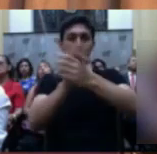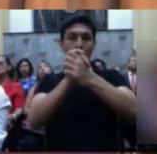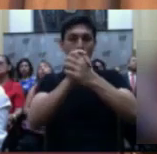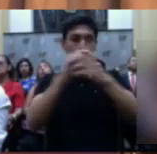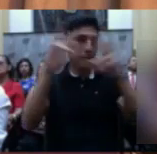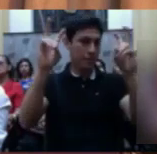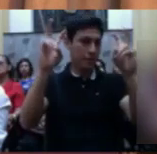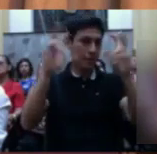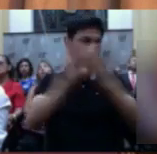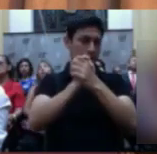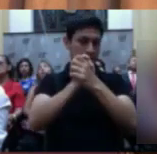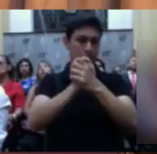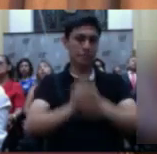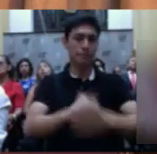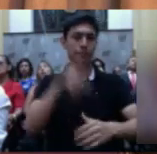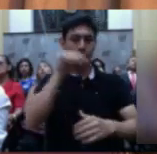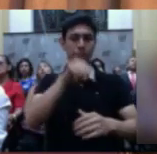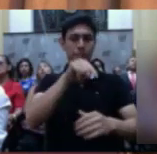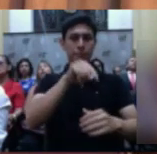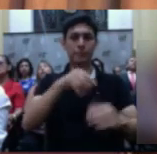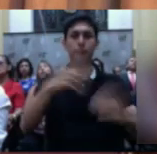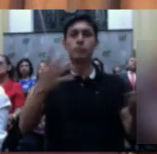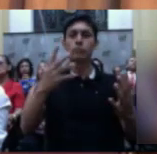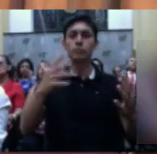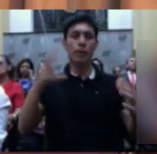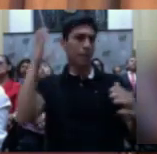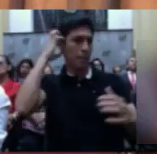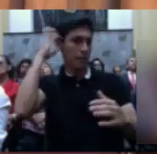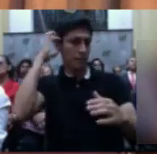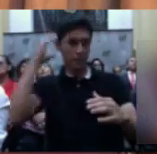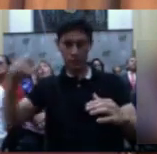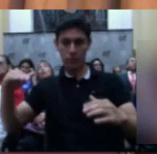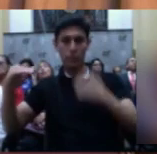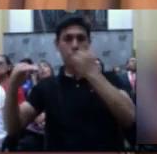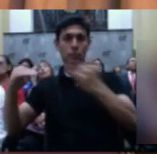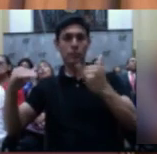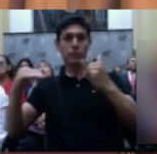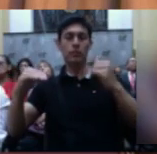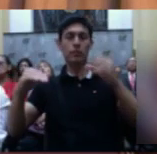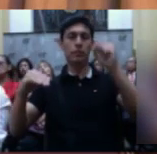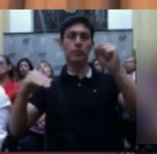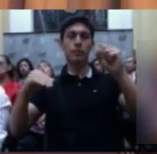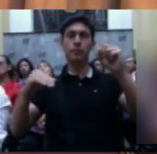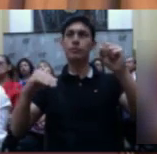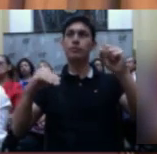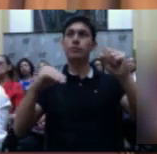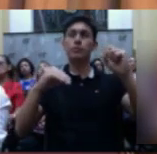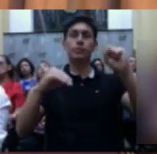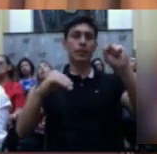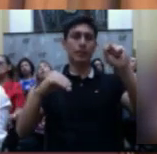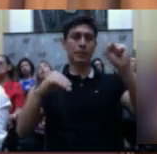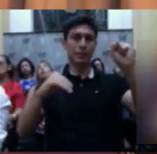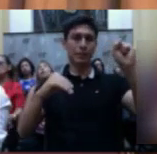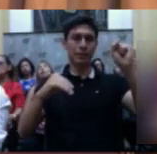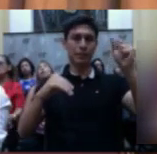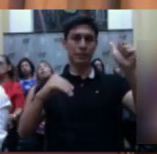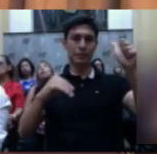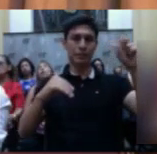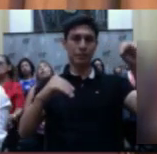un puente que unirá los malecones de Miraflores y San Isidro, Ahora, apenas hace unas horas